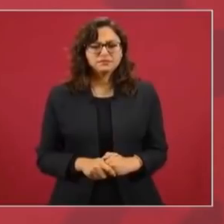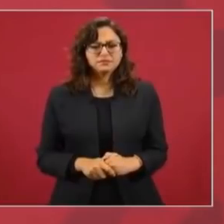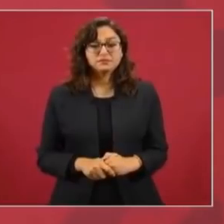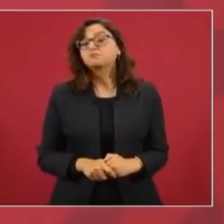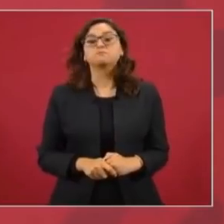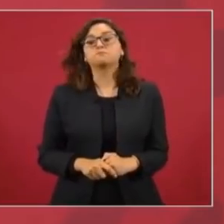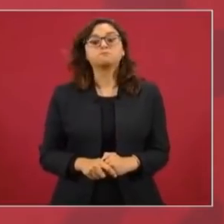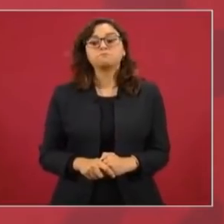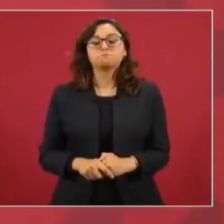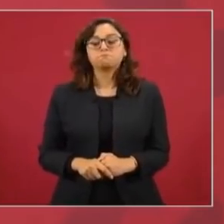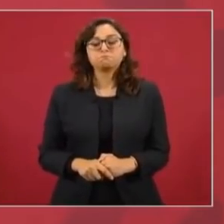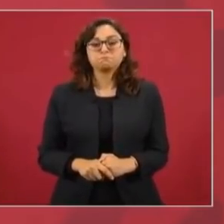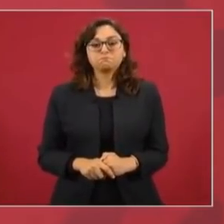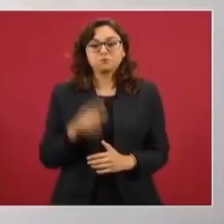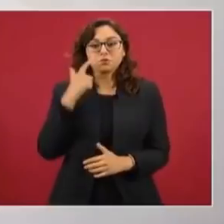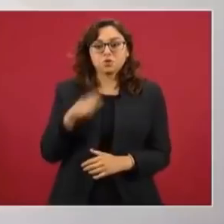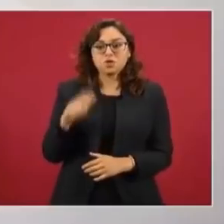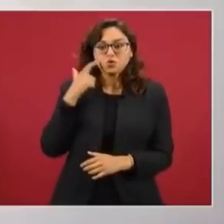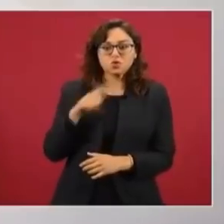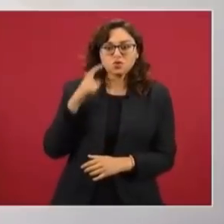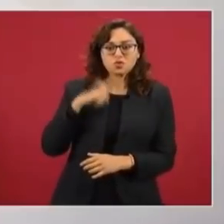No quisieron.